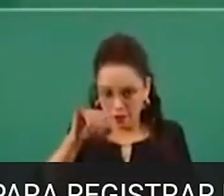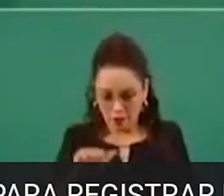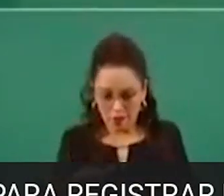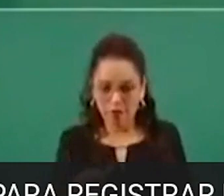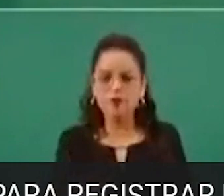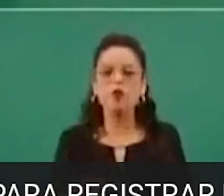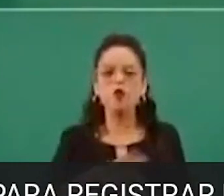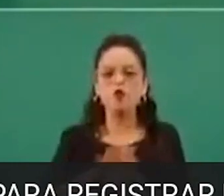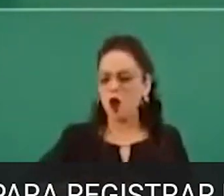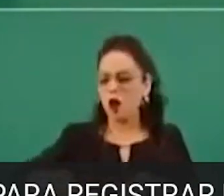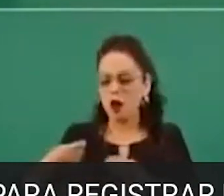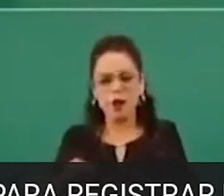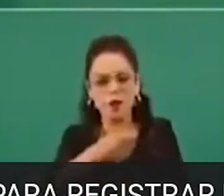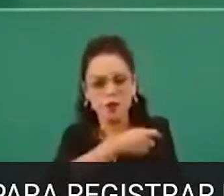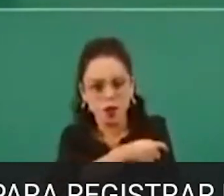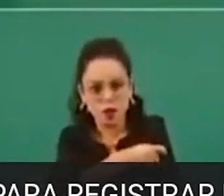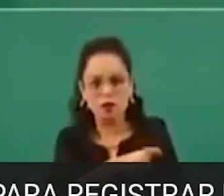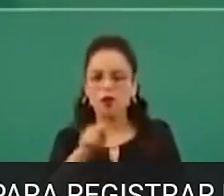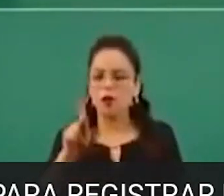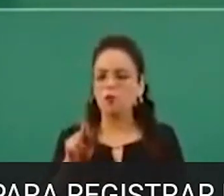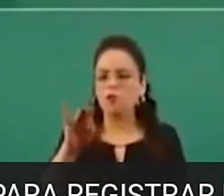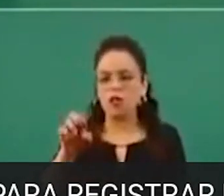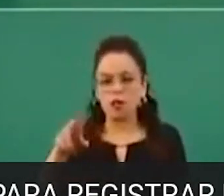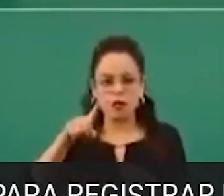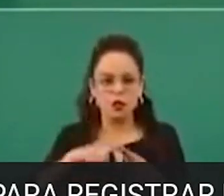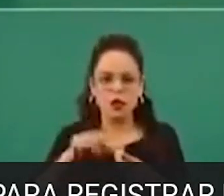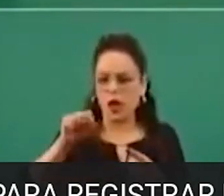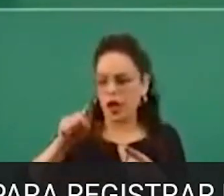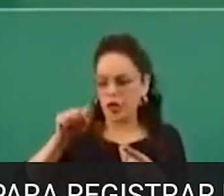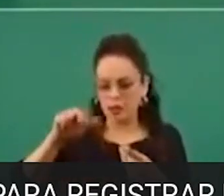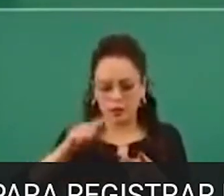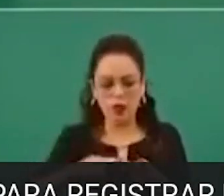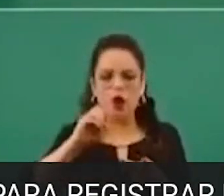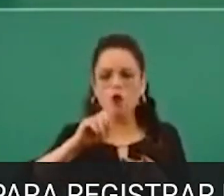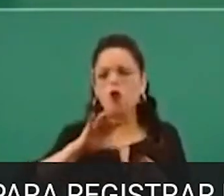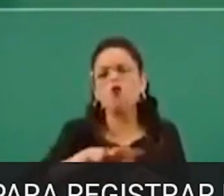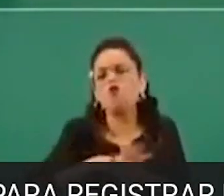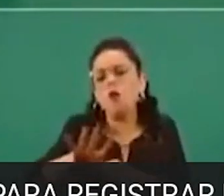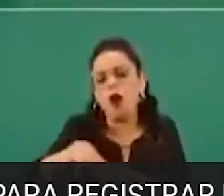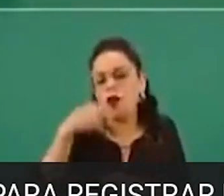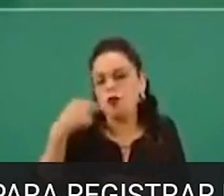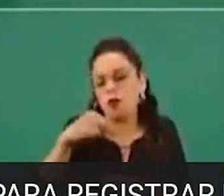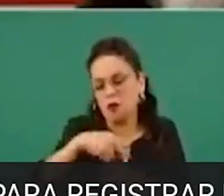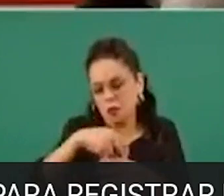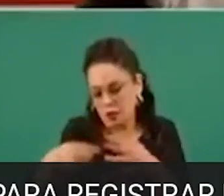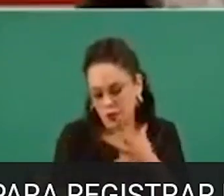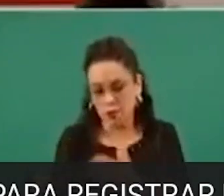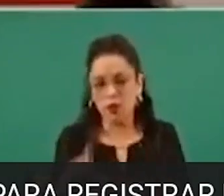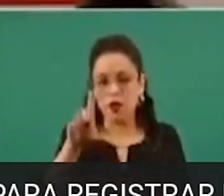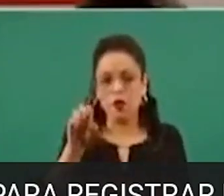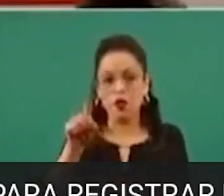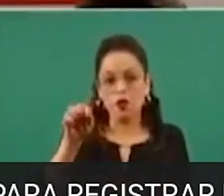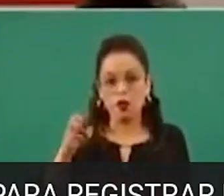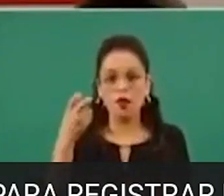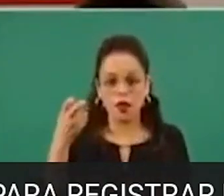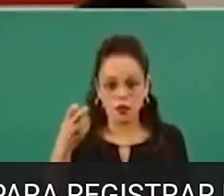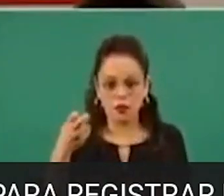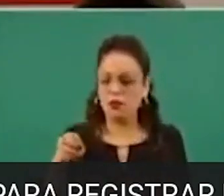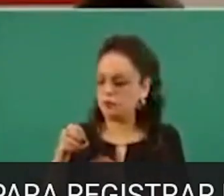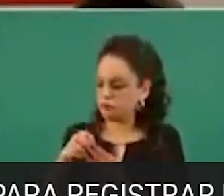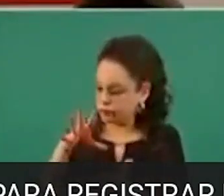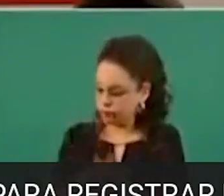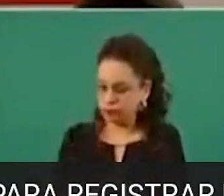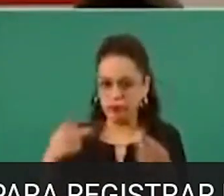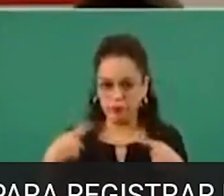qué vacuna se le aplicó, Pfizer, Astra, las que vayan viniendo, y el lote de la vacuna. Eso lo registra, eso no se da cuenta la